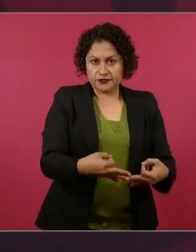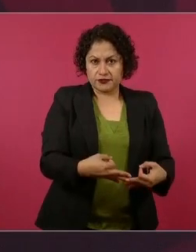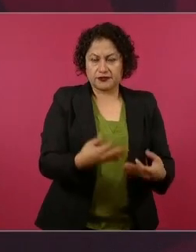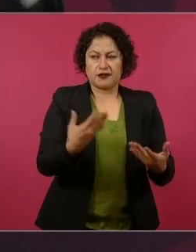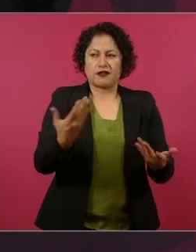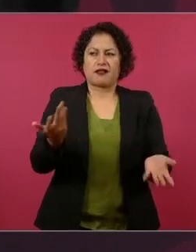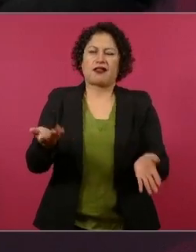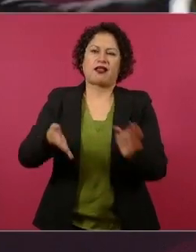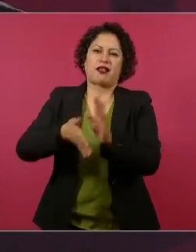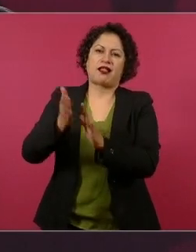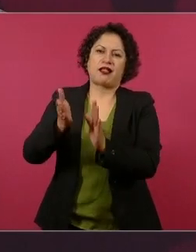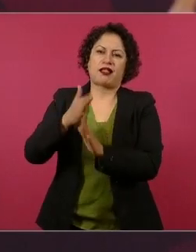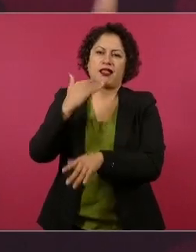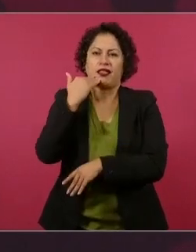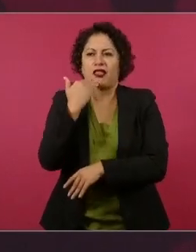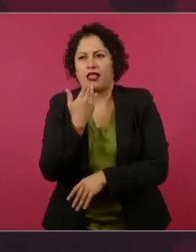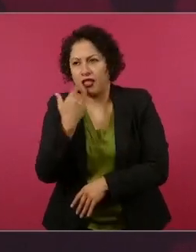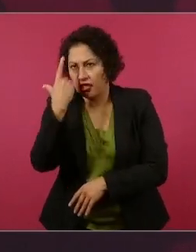sino